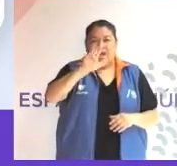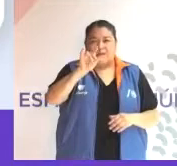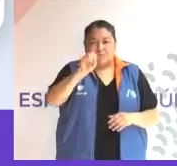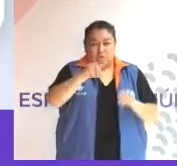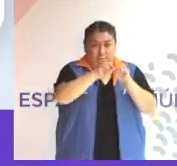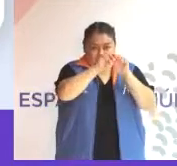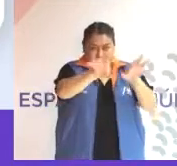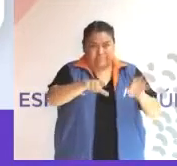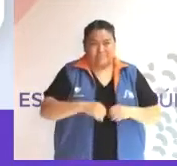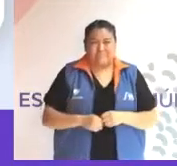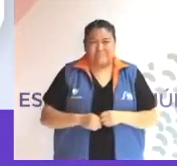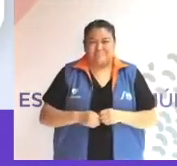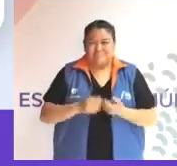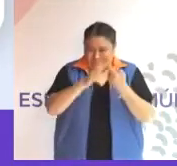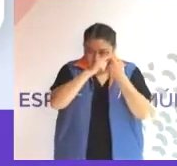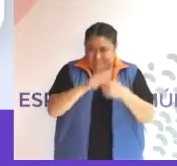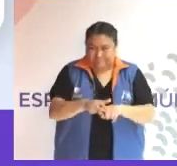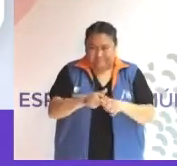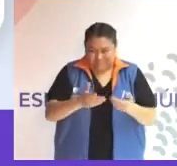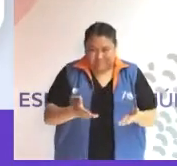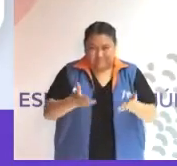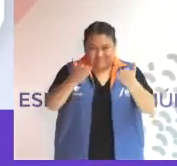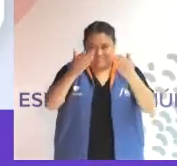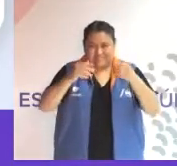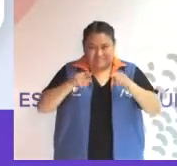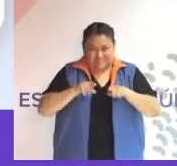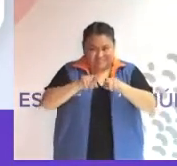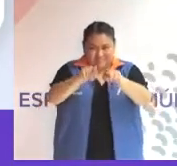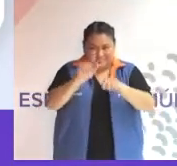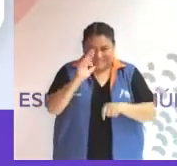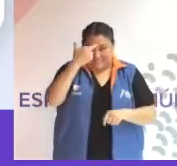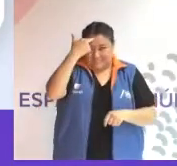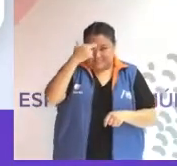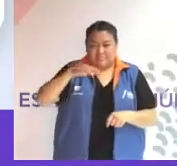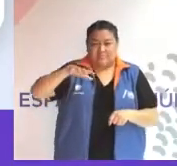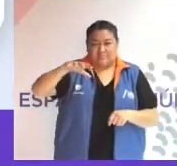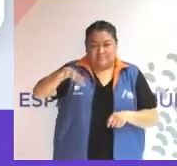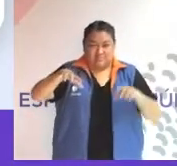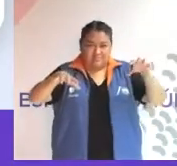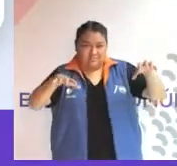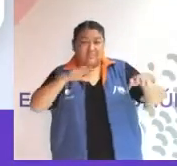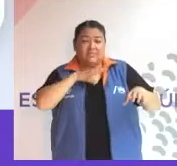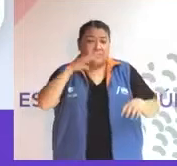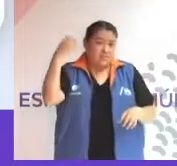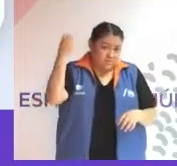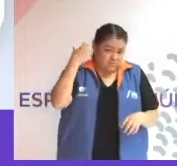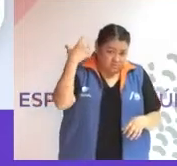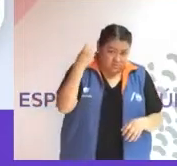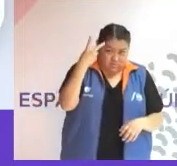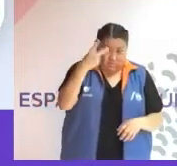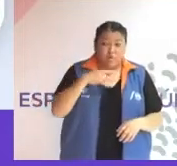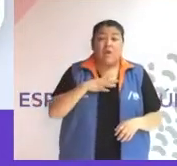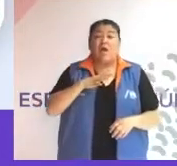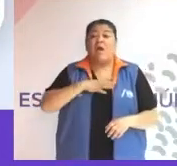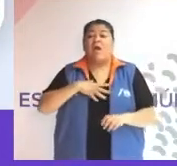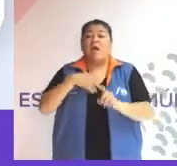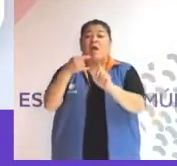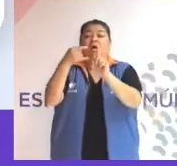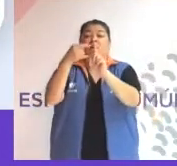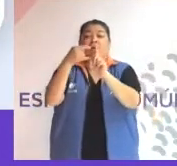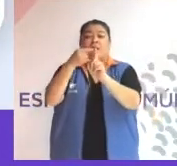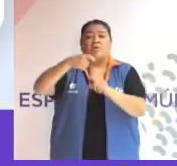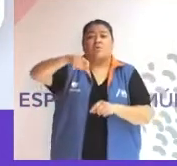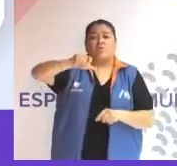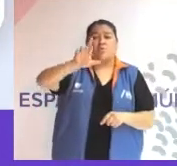Bien, pues damos paso a los conversatorios que se llevan en este momento de manera simultánea. Les recordamos, el código QR aparece